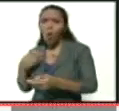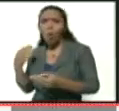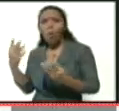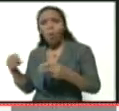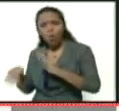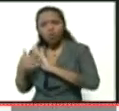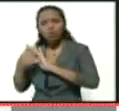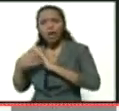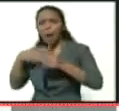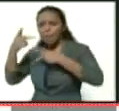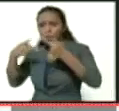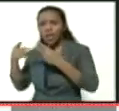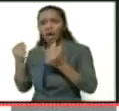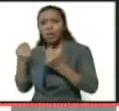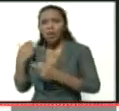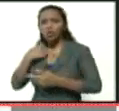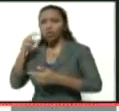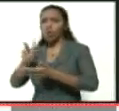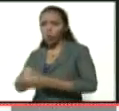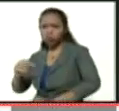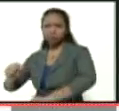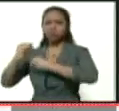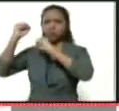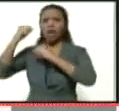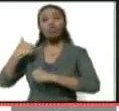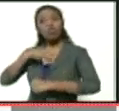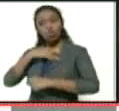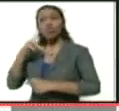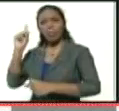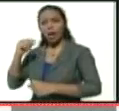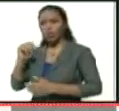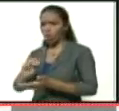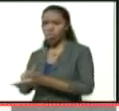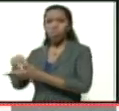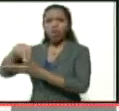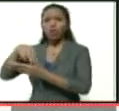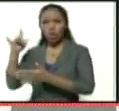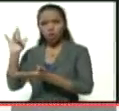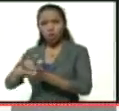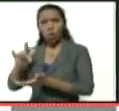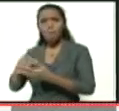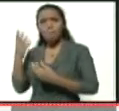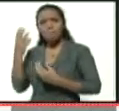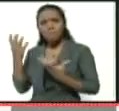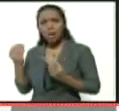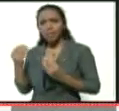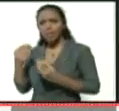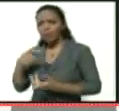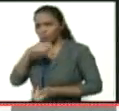políticas, económicas. Nos alzamos, algo, presidente, nos alzamos nosotros también, no nos tocó. Contra las mafias, correcto.